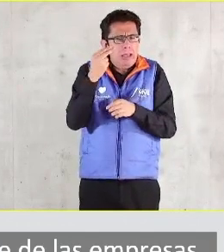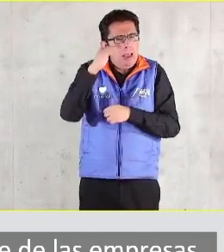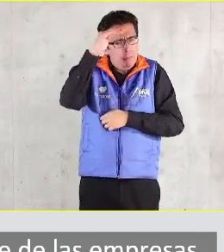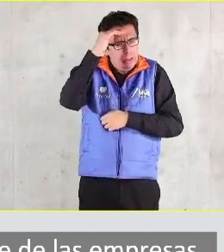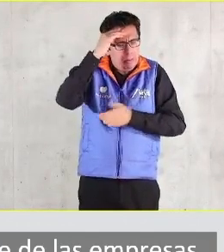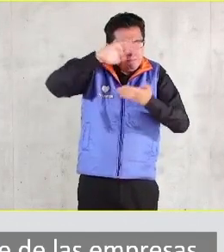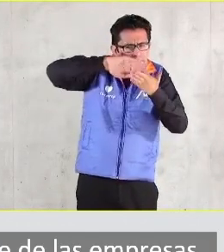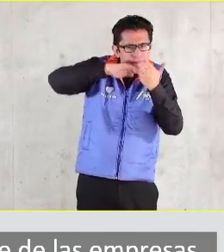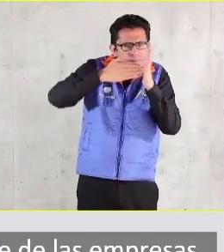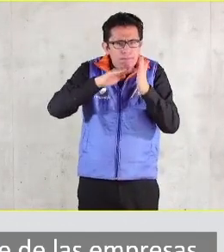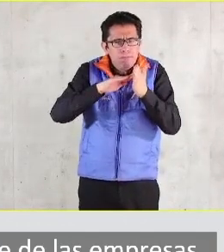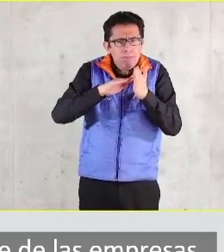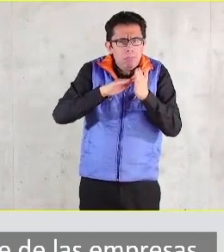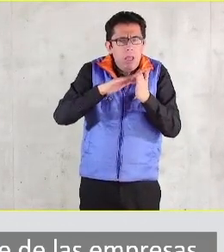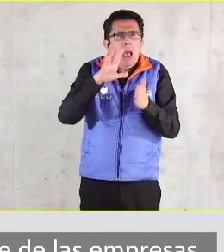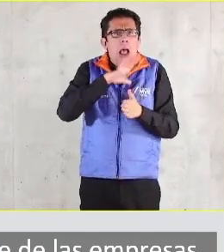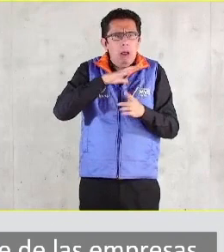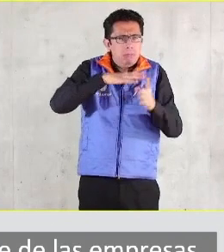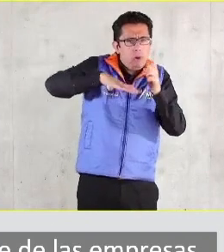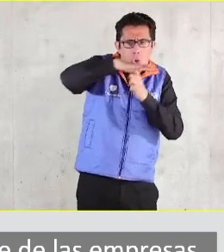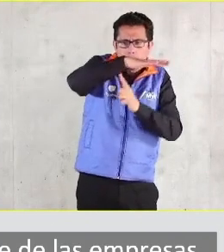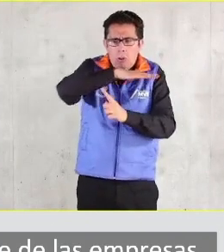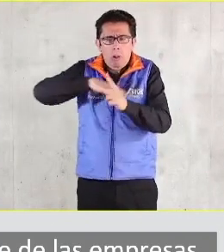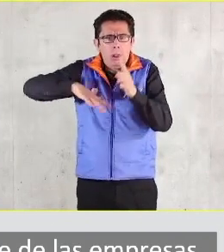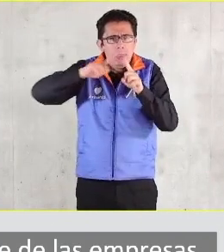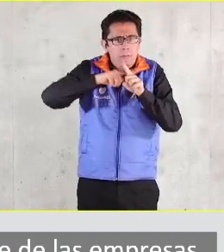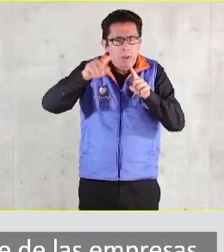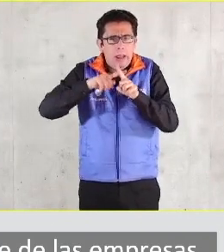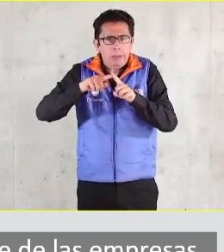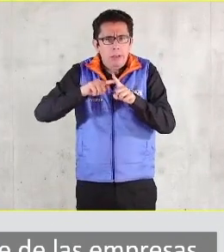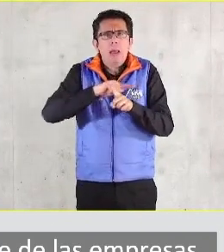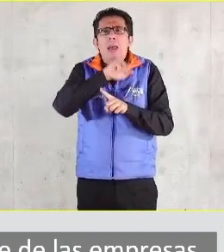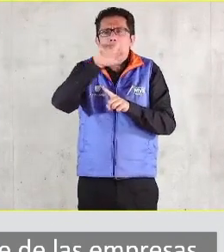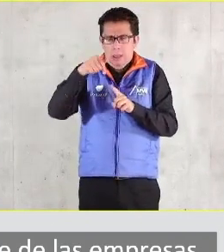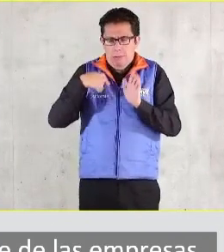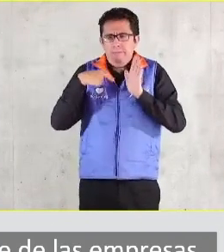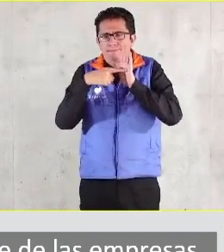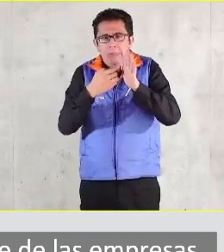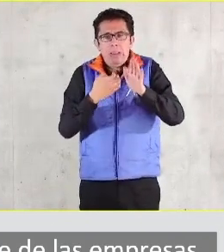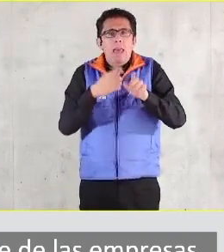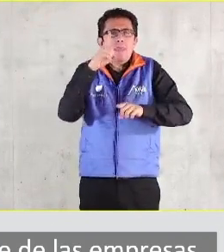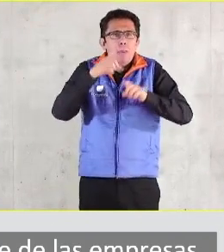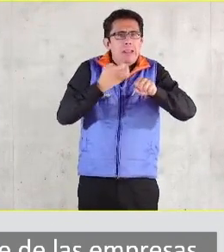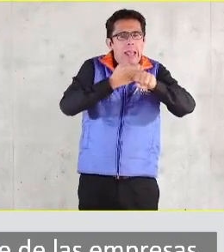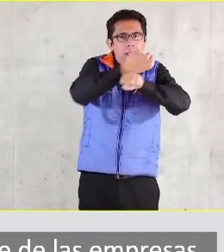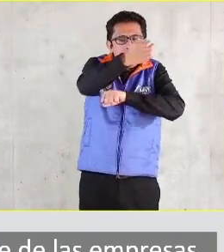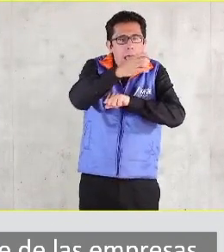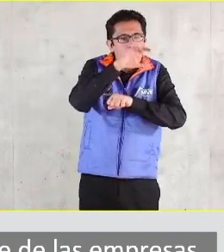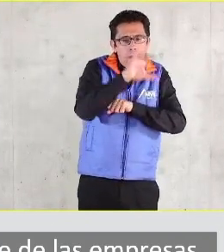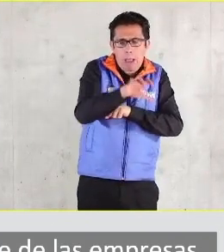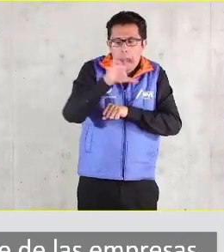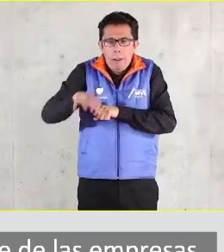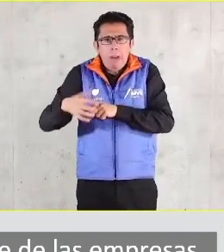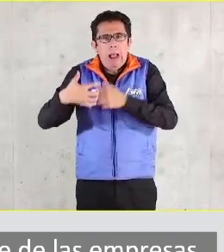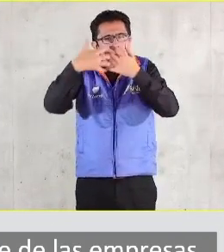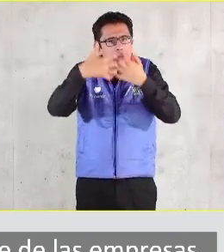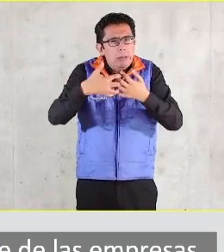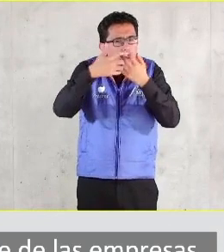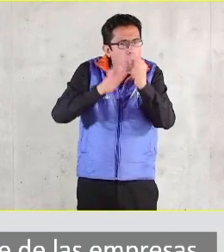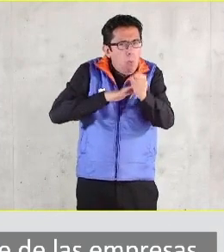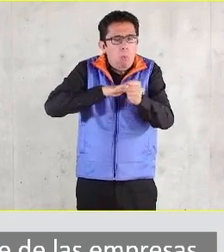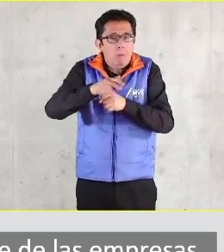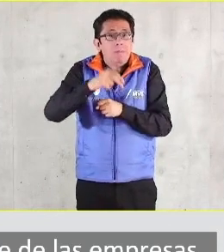estratégica. Tenemos diferentes contextos, como lo voy a presentar más adelante, por estado, por sector, por industria. Y se